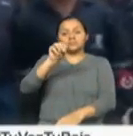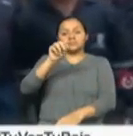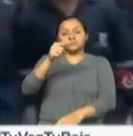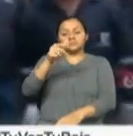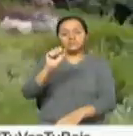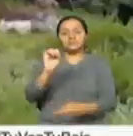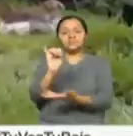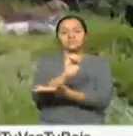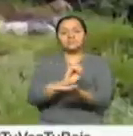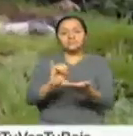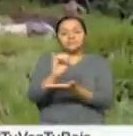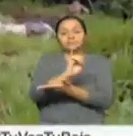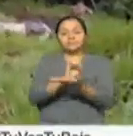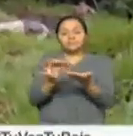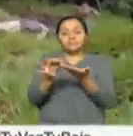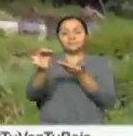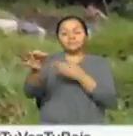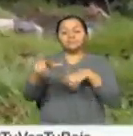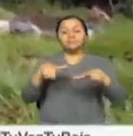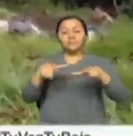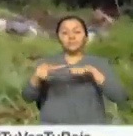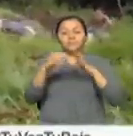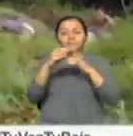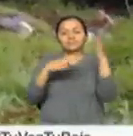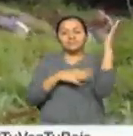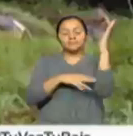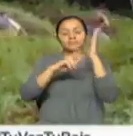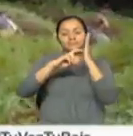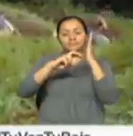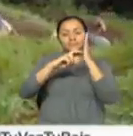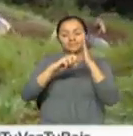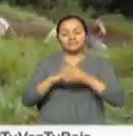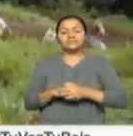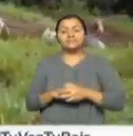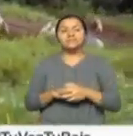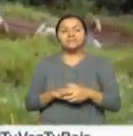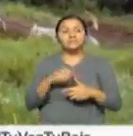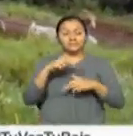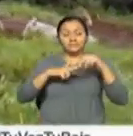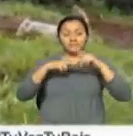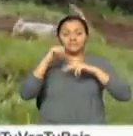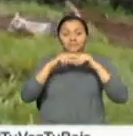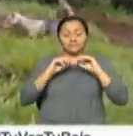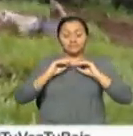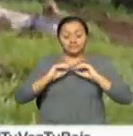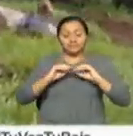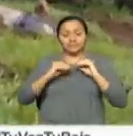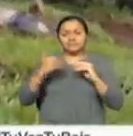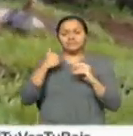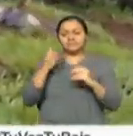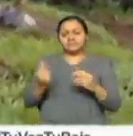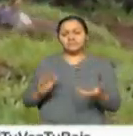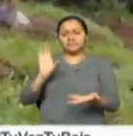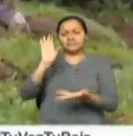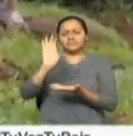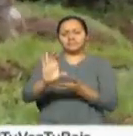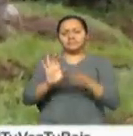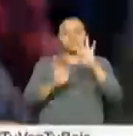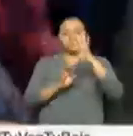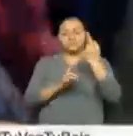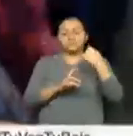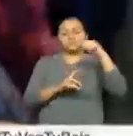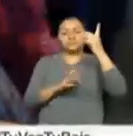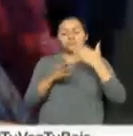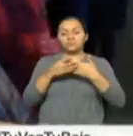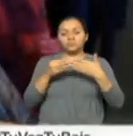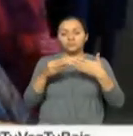Imbabura, en la zona de influencia del proyecto minero del mismo nombre. Esta infraestructura educativa, que tiene una inversión de 4 millones de